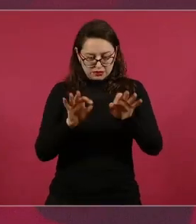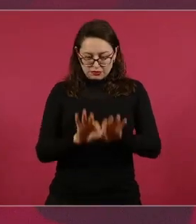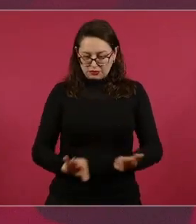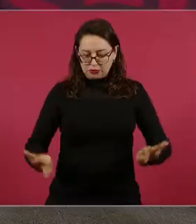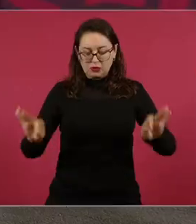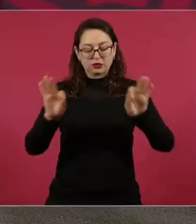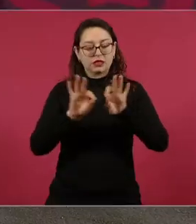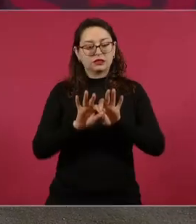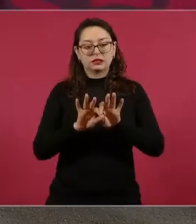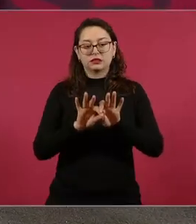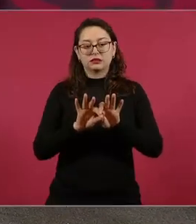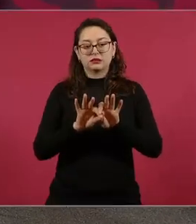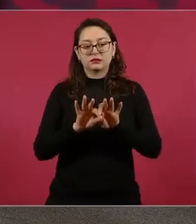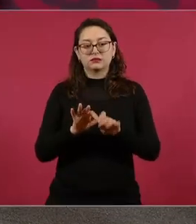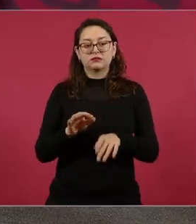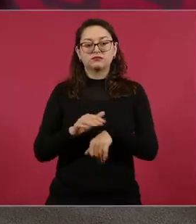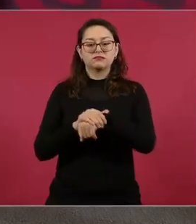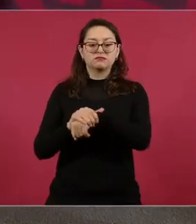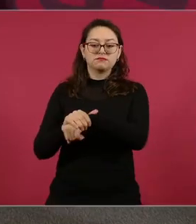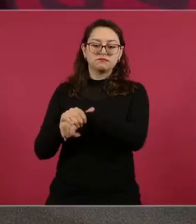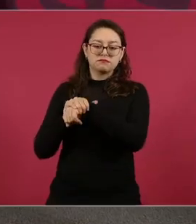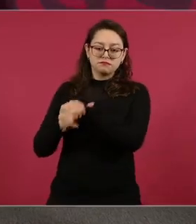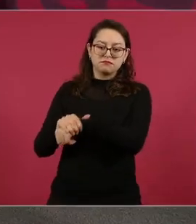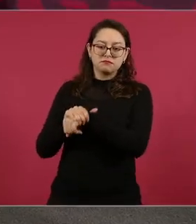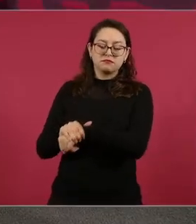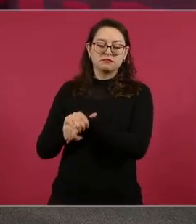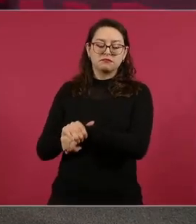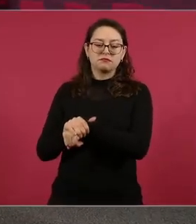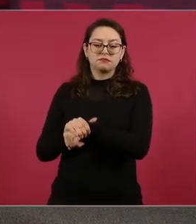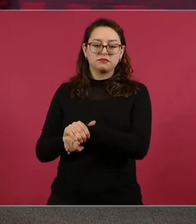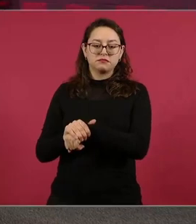por el fallecimiento de mi amigo